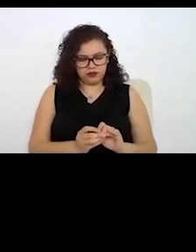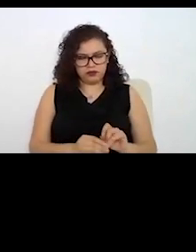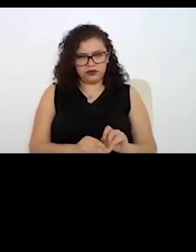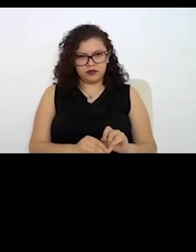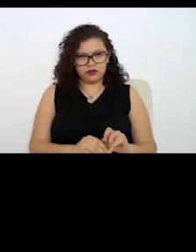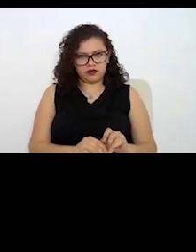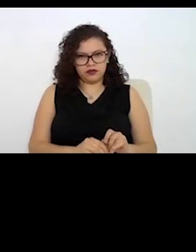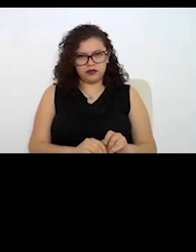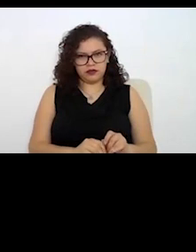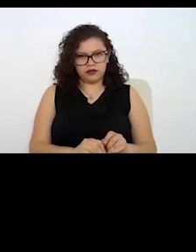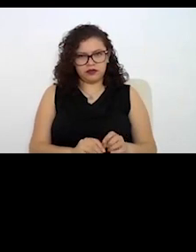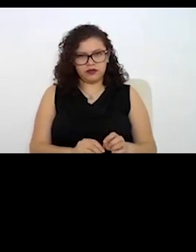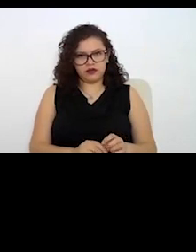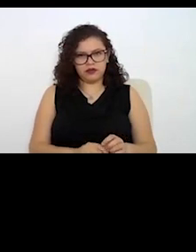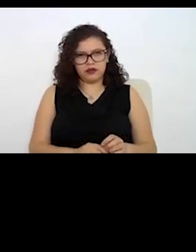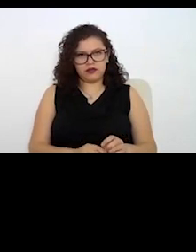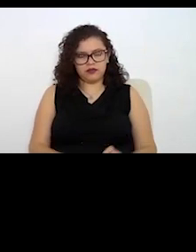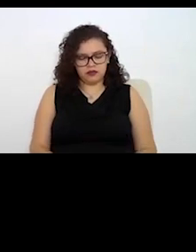tu respuesta.